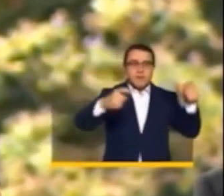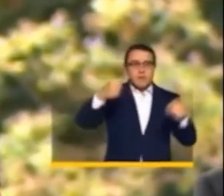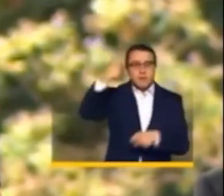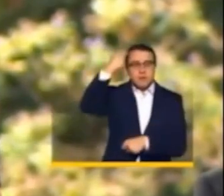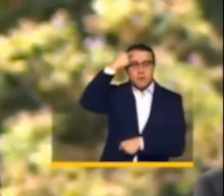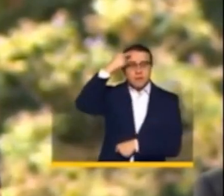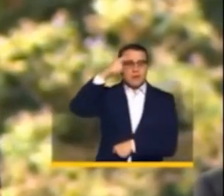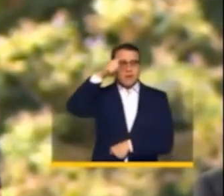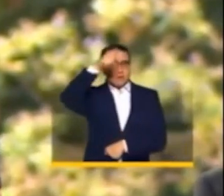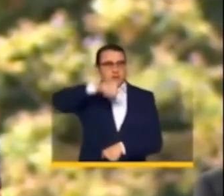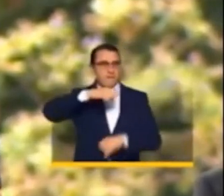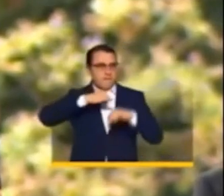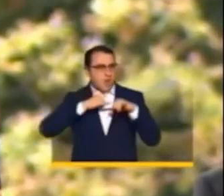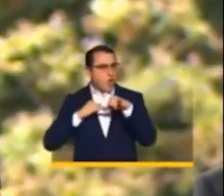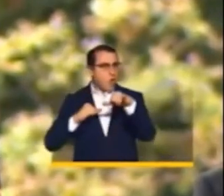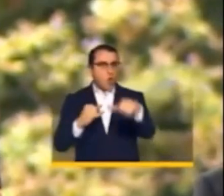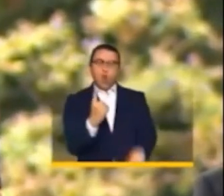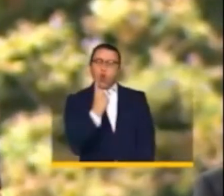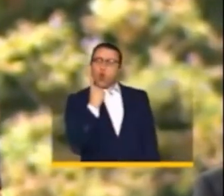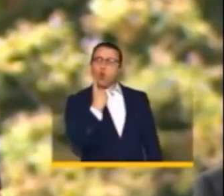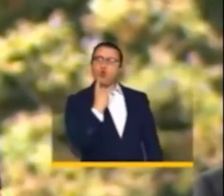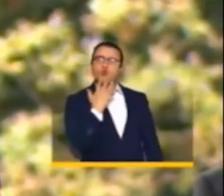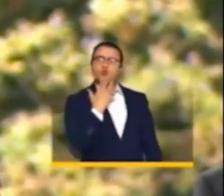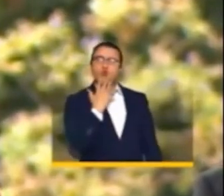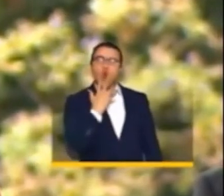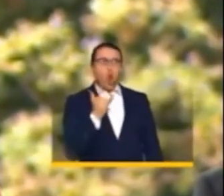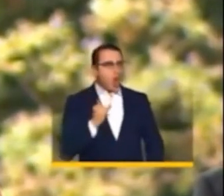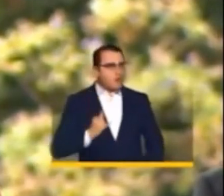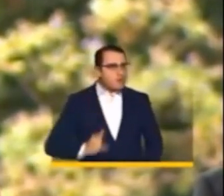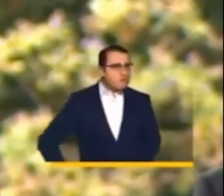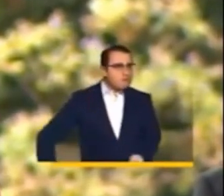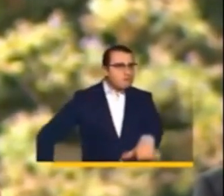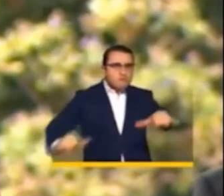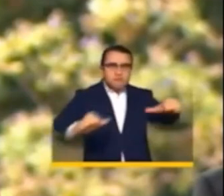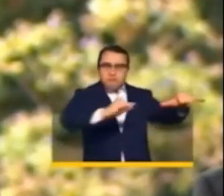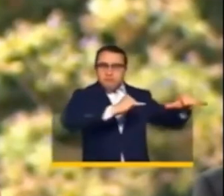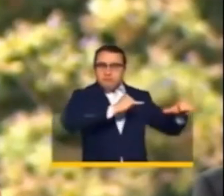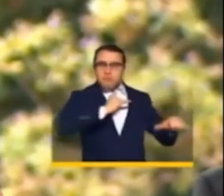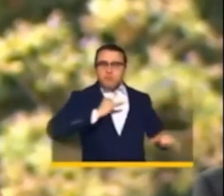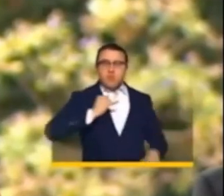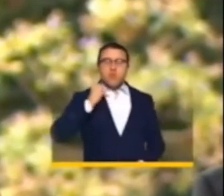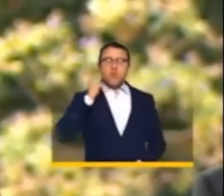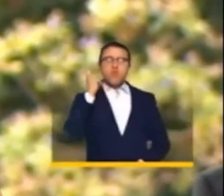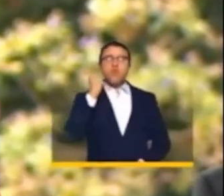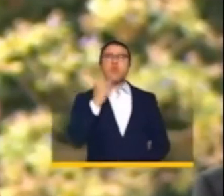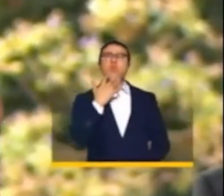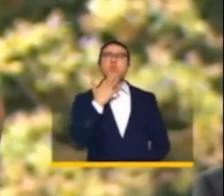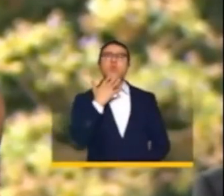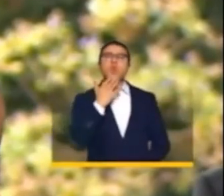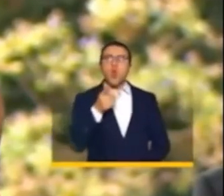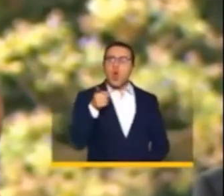solo debe haber un color y solo uno. Una especie de gris,